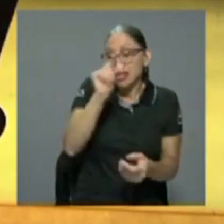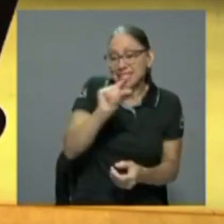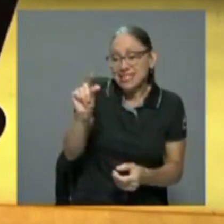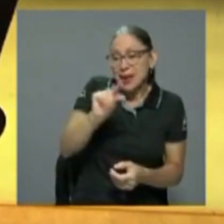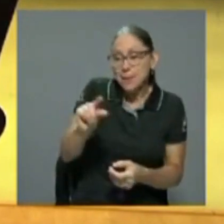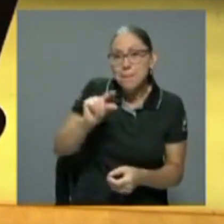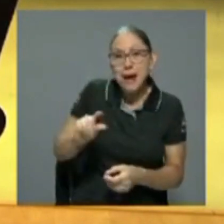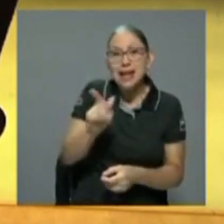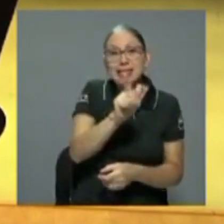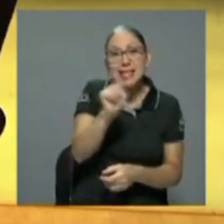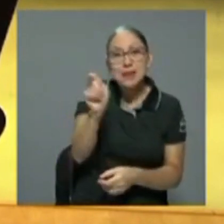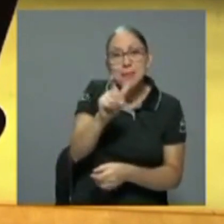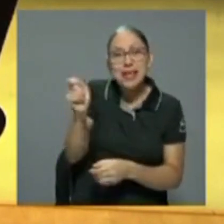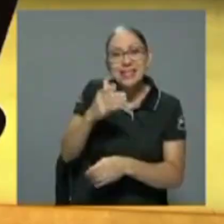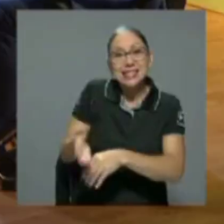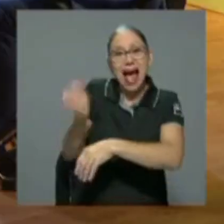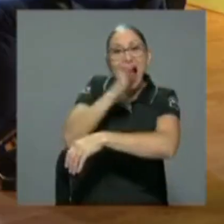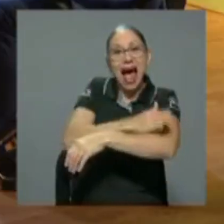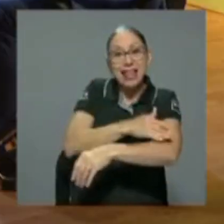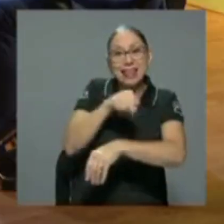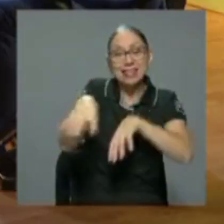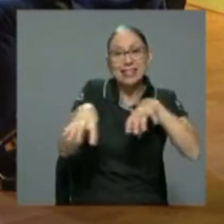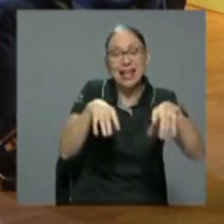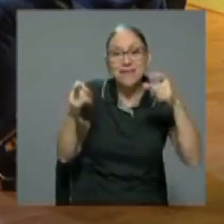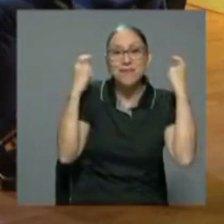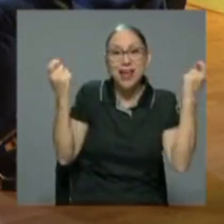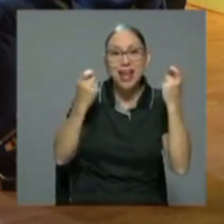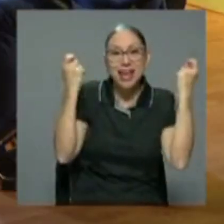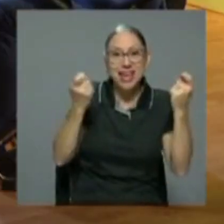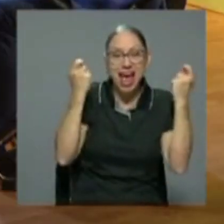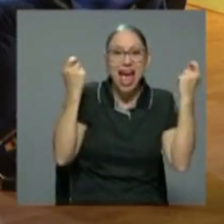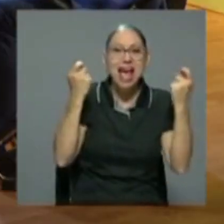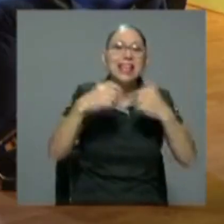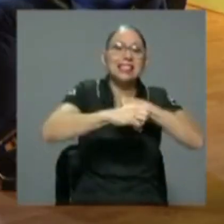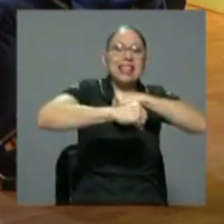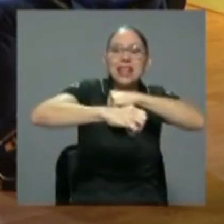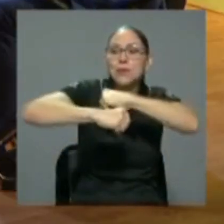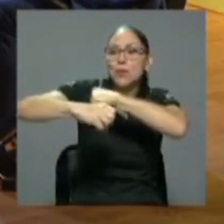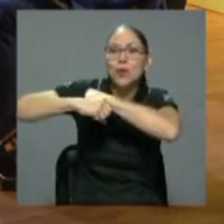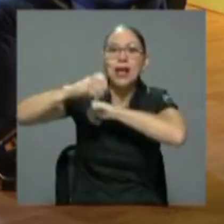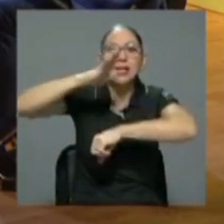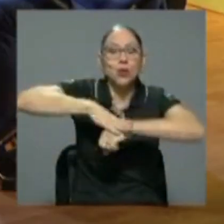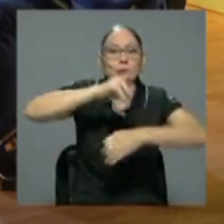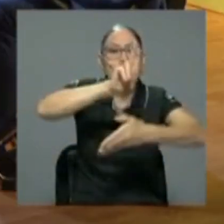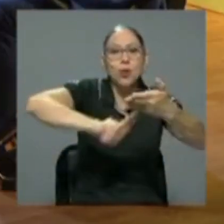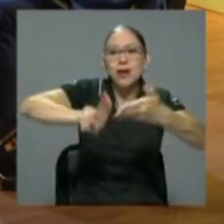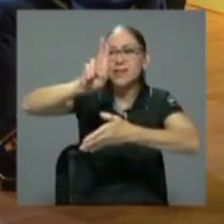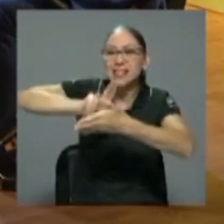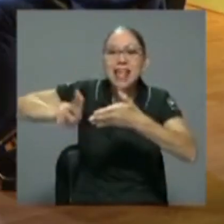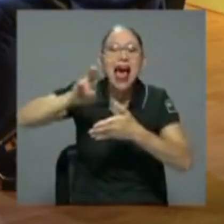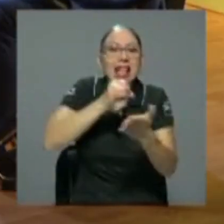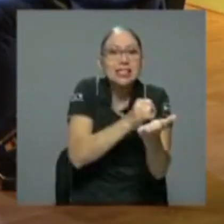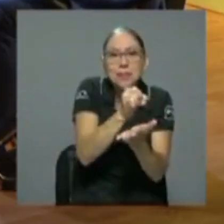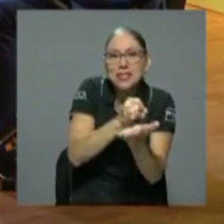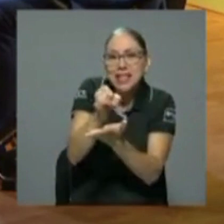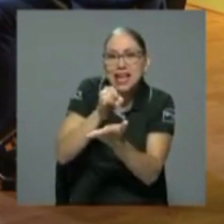la feria se hace divulgación de las universidades, de sus investigaciones, de su estudiantado, de sus líneas de